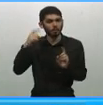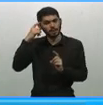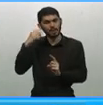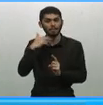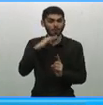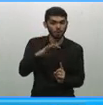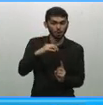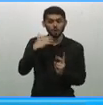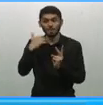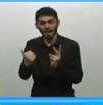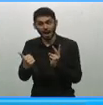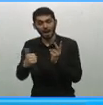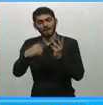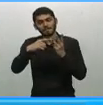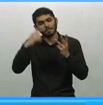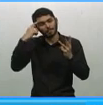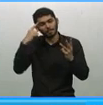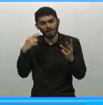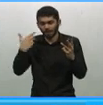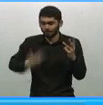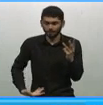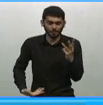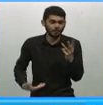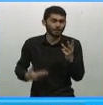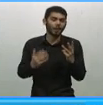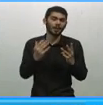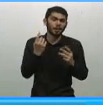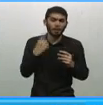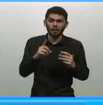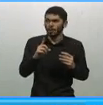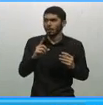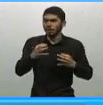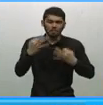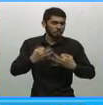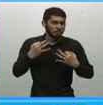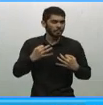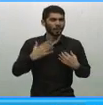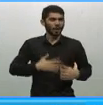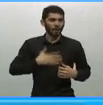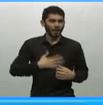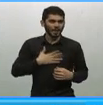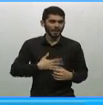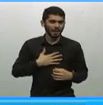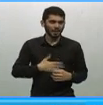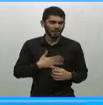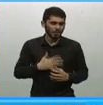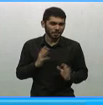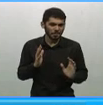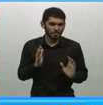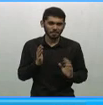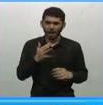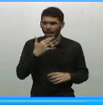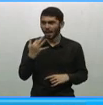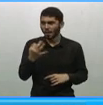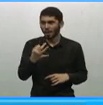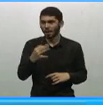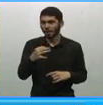y en mi hija y después pensar en nosotros pero pero pero bien bien la verdad que que muy contento y la verdad que es